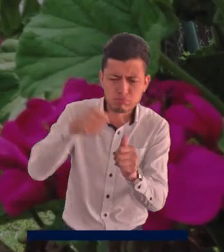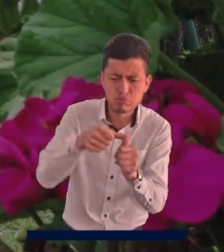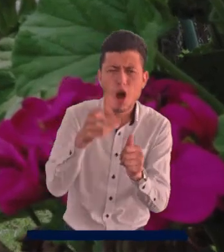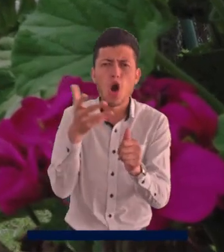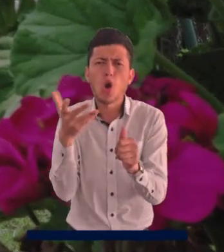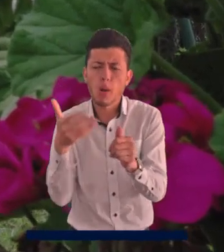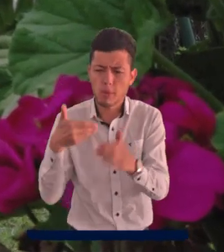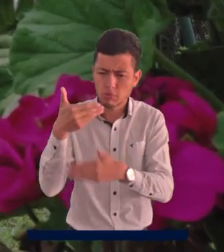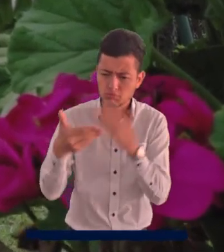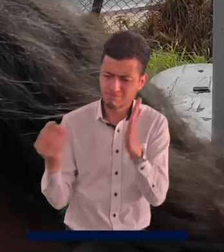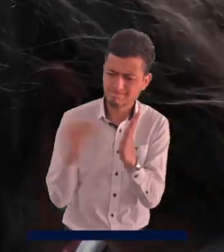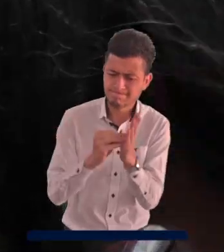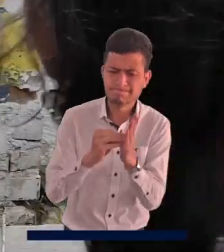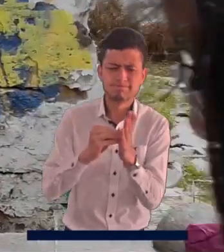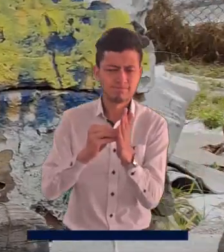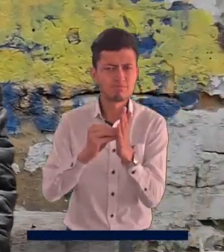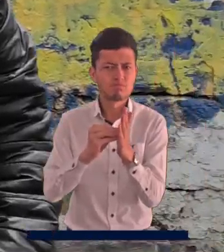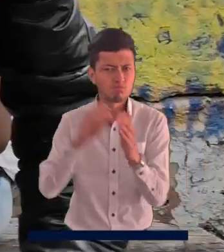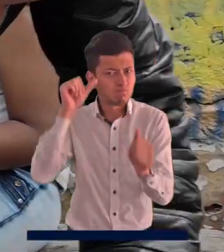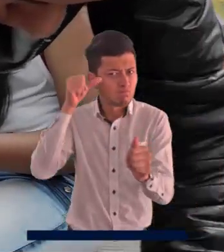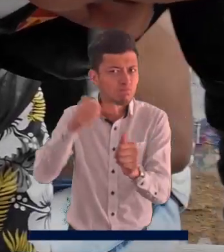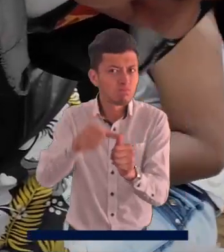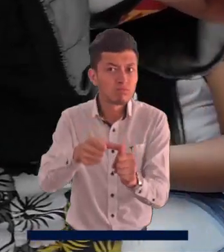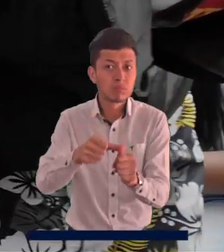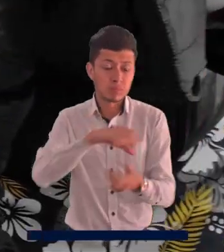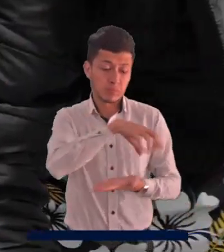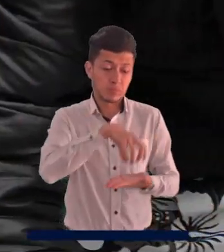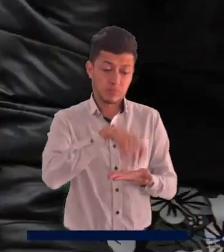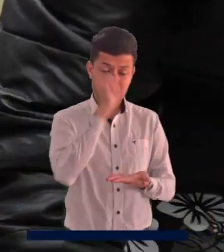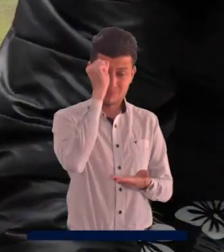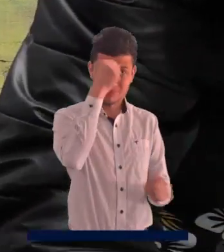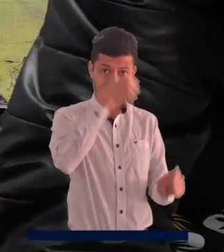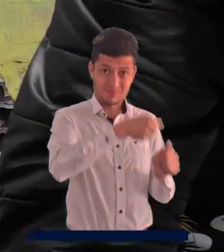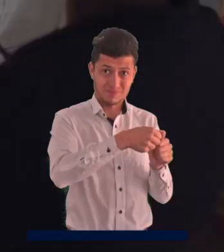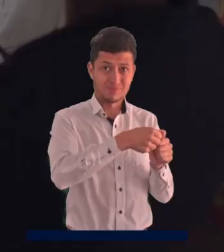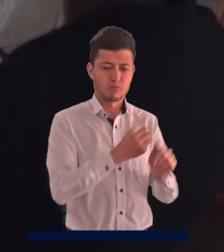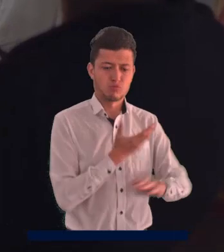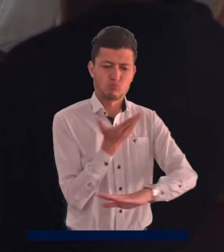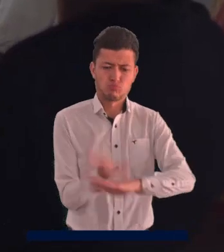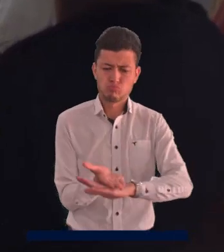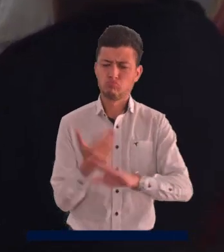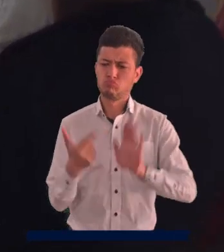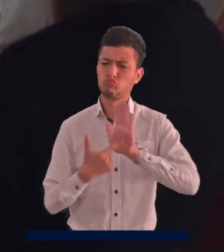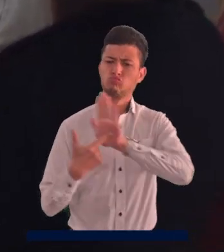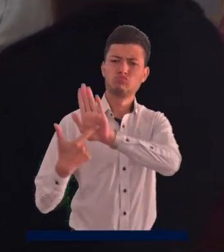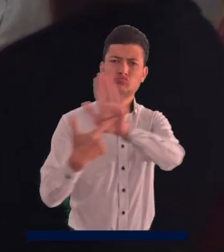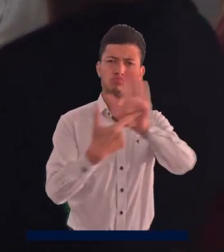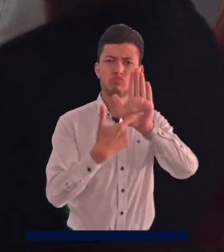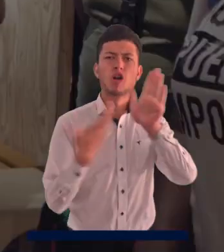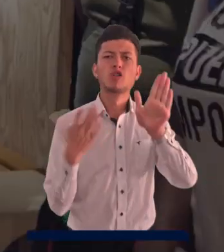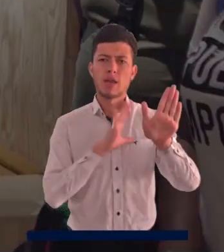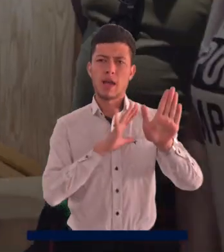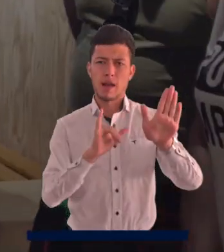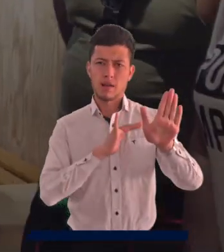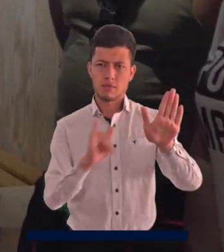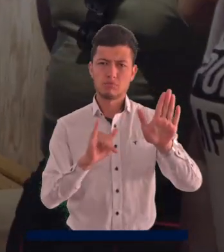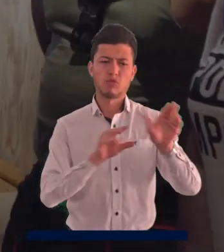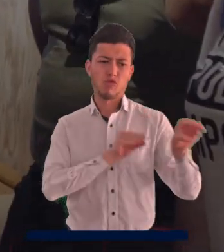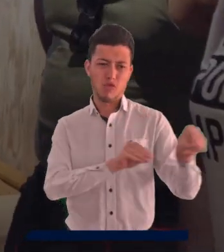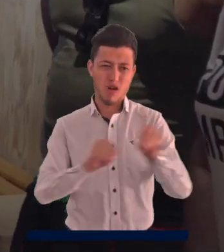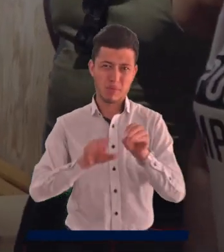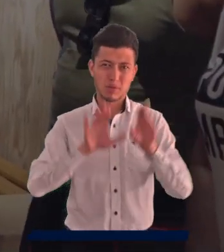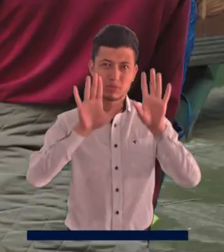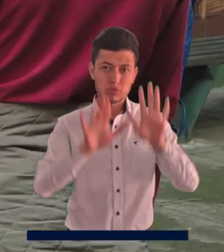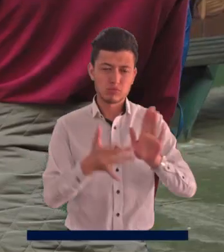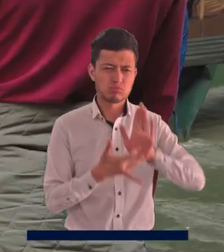plasmar la memoria. Y encaminado en esto pues digamos que el Centro de Memoria nos propuso ir a la exposición de voces transformadoras que estaban haciendo en